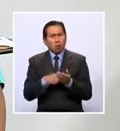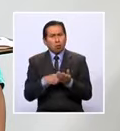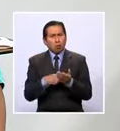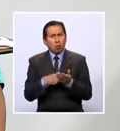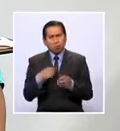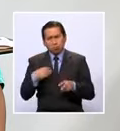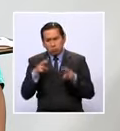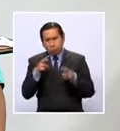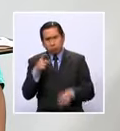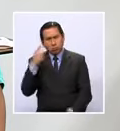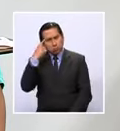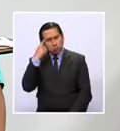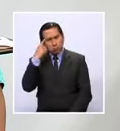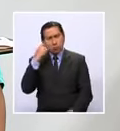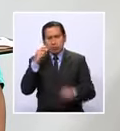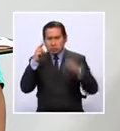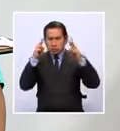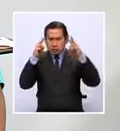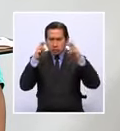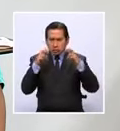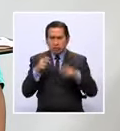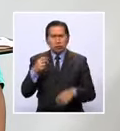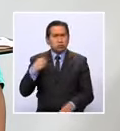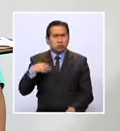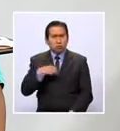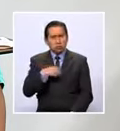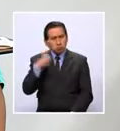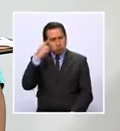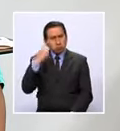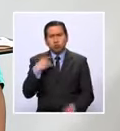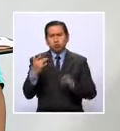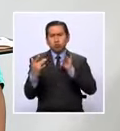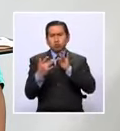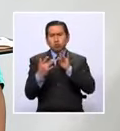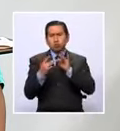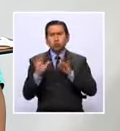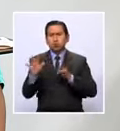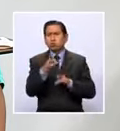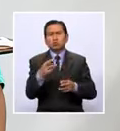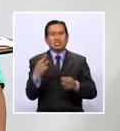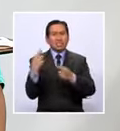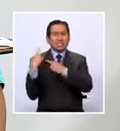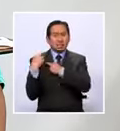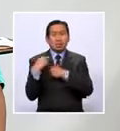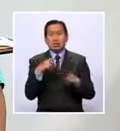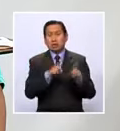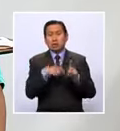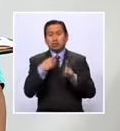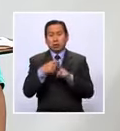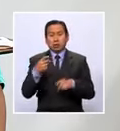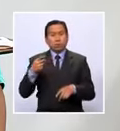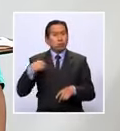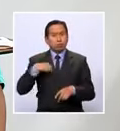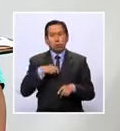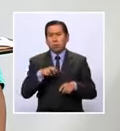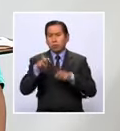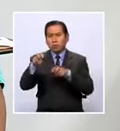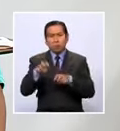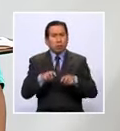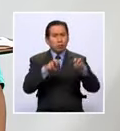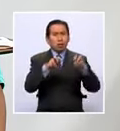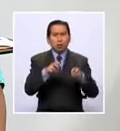estamos haciendo análisis y comunicándonos con los responsables y también desplazándonos a estas zonas